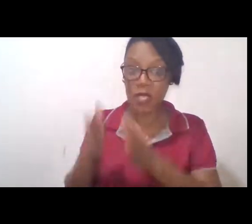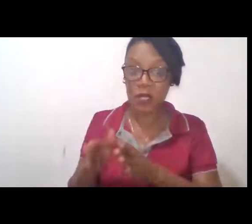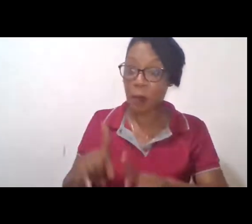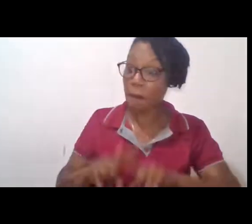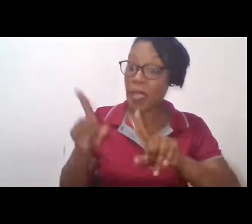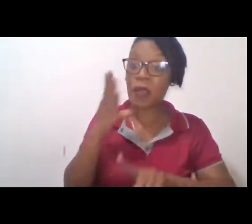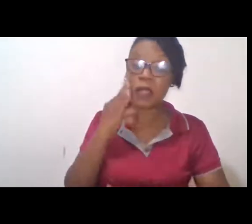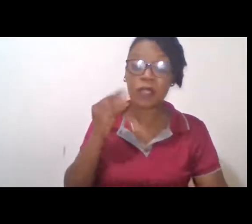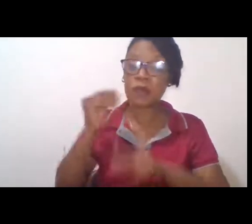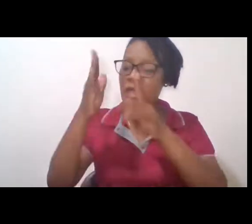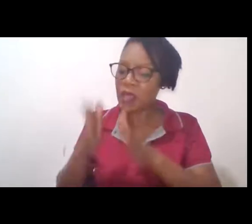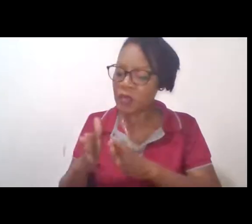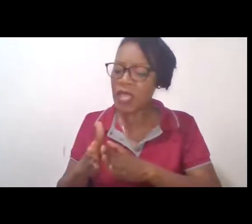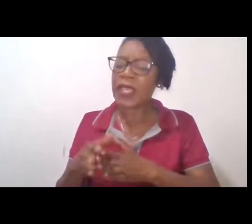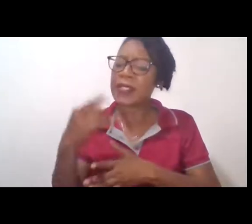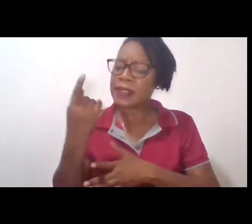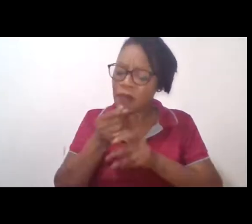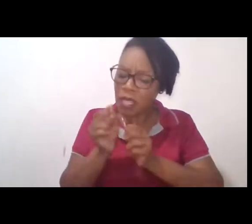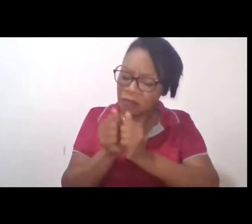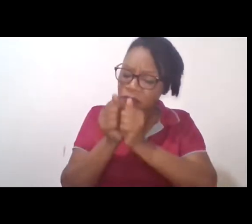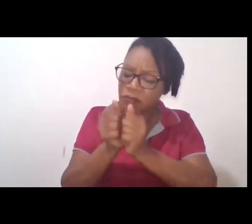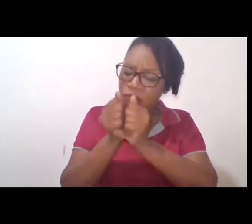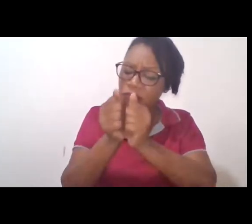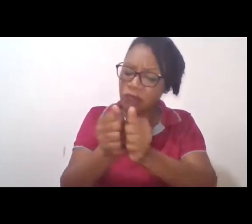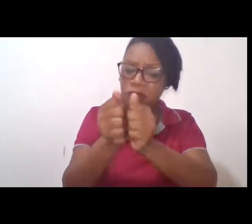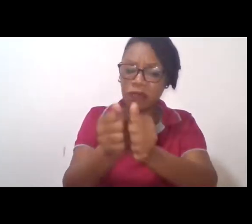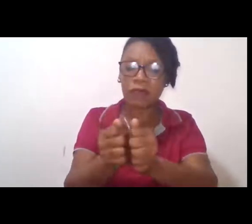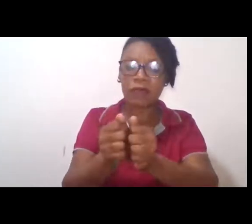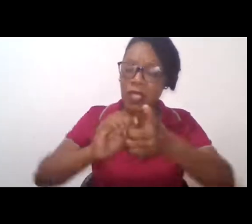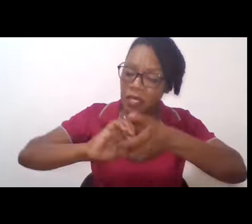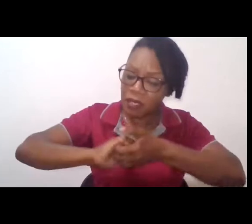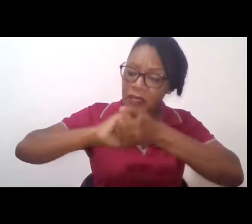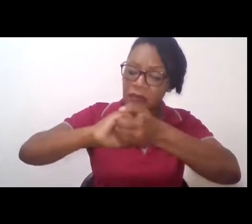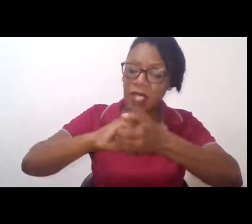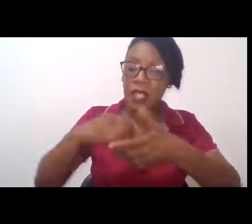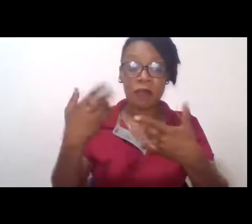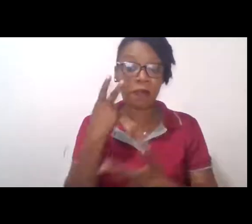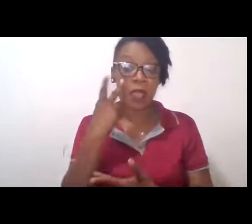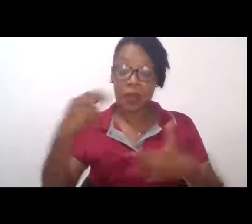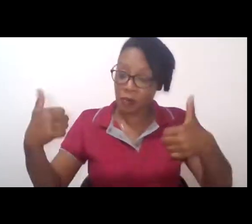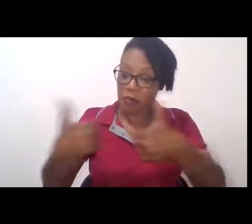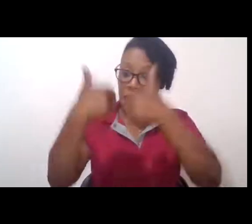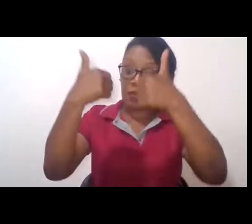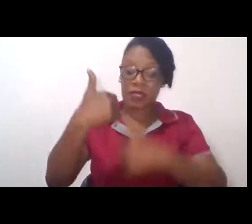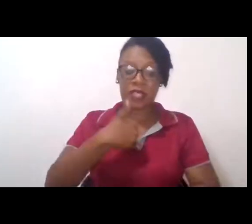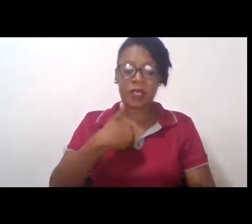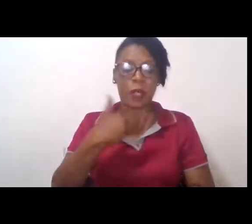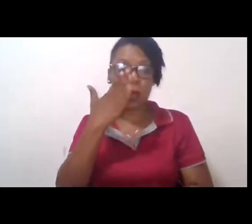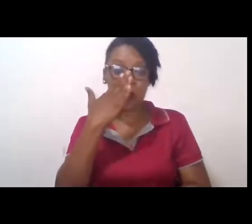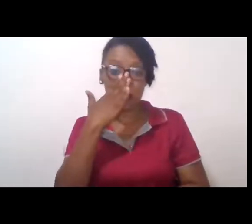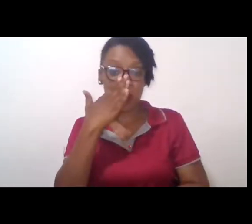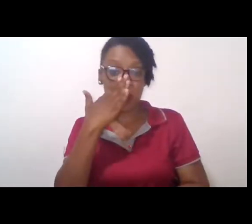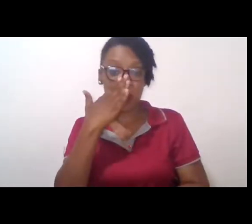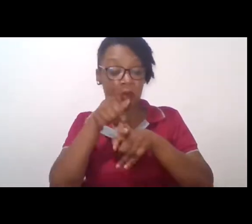que ha caminado de la mano con este escenario, los retos que se ha tenido como madre y como